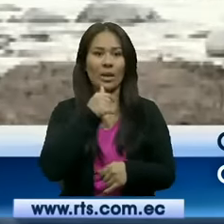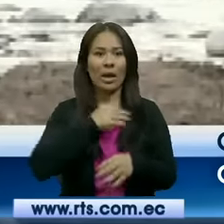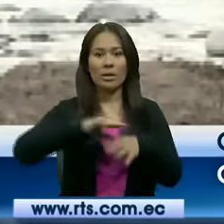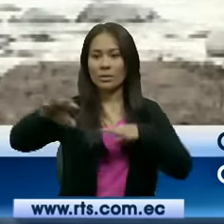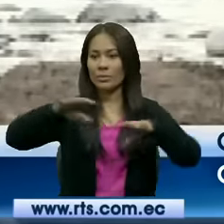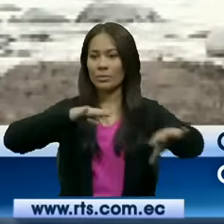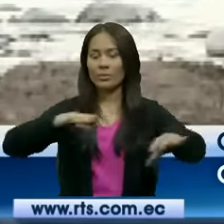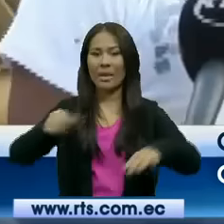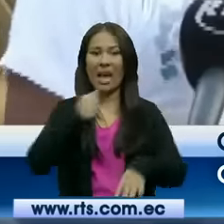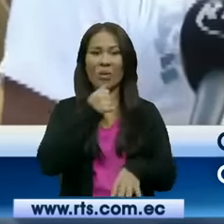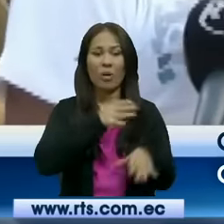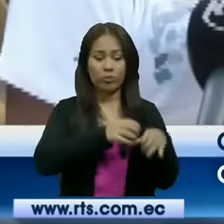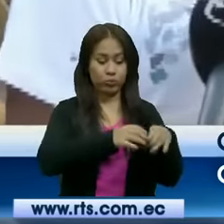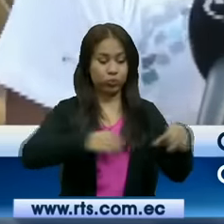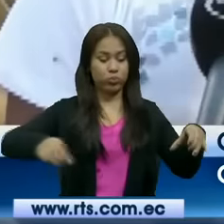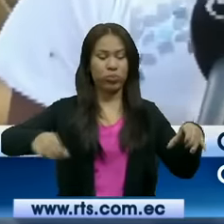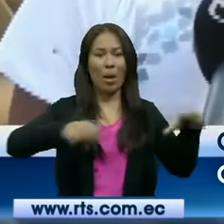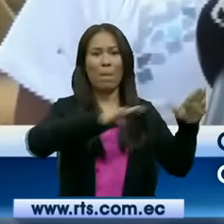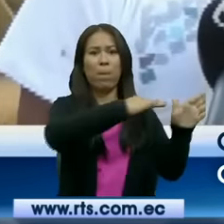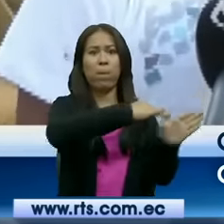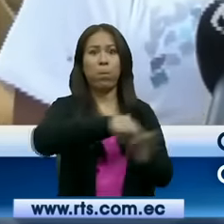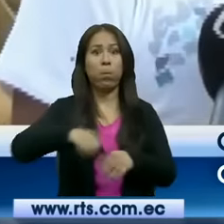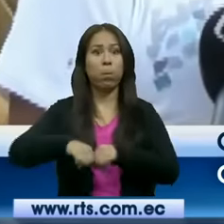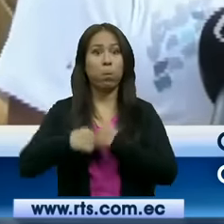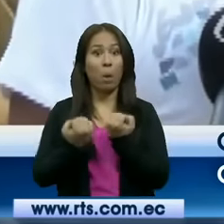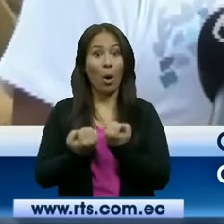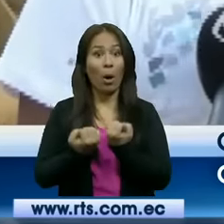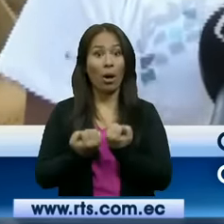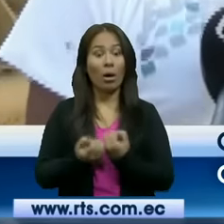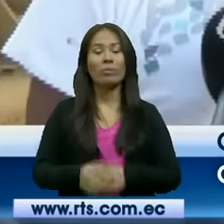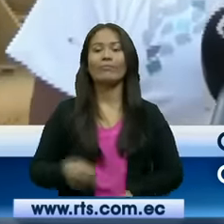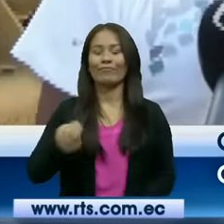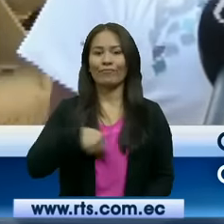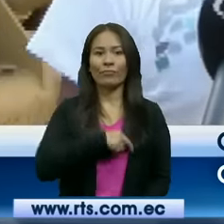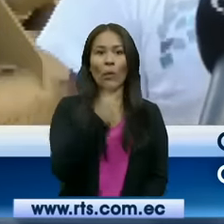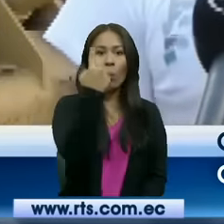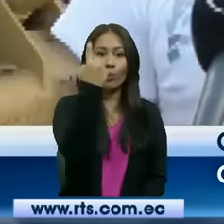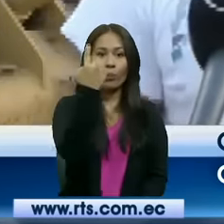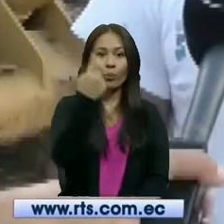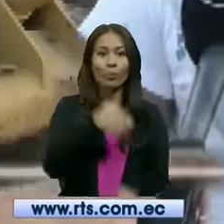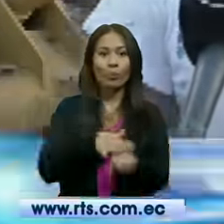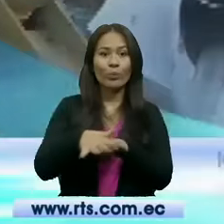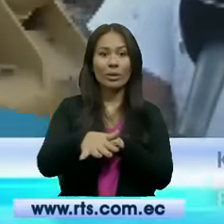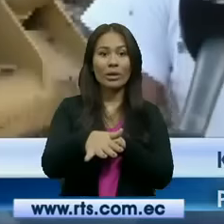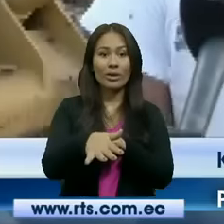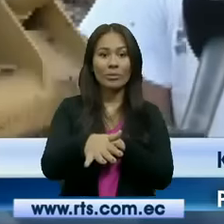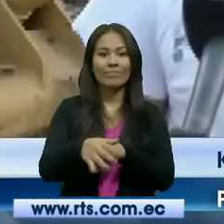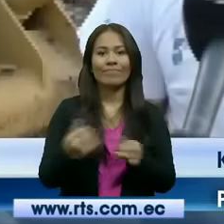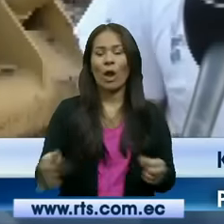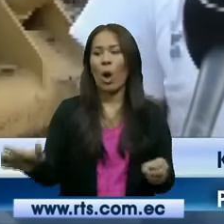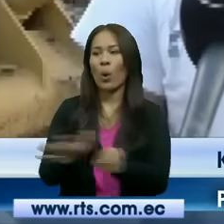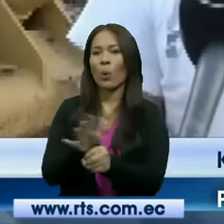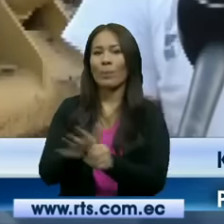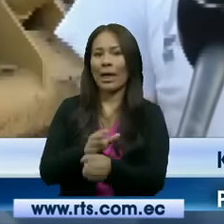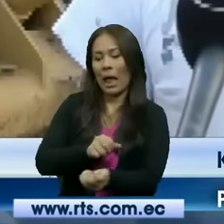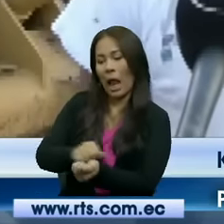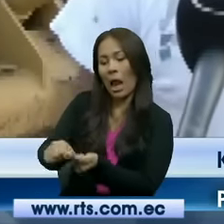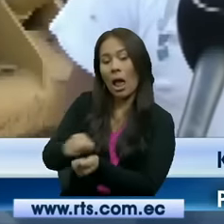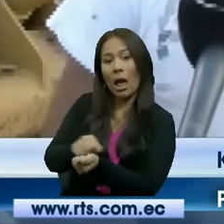agua fueron arrasadas. La gentecita de aquí del sector, el único río que tenemos, están ocupando como para lavar la